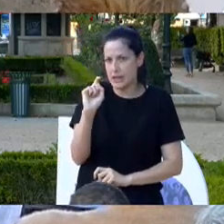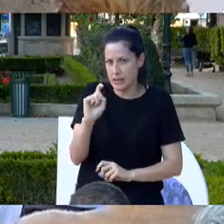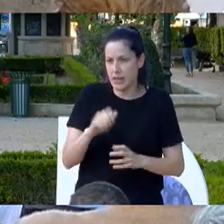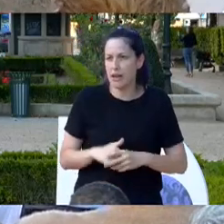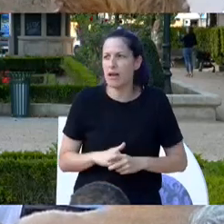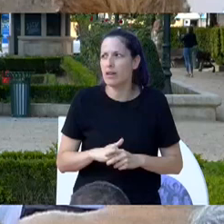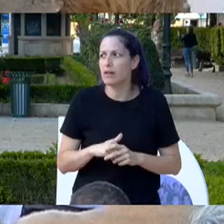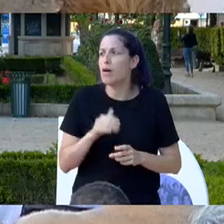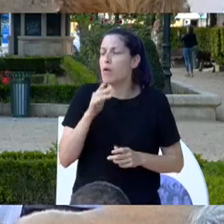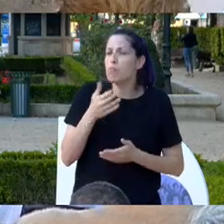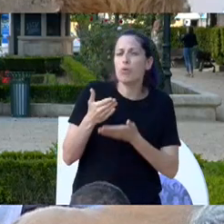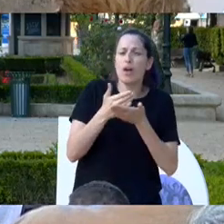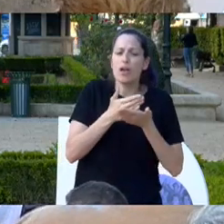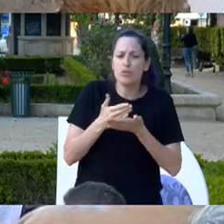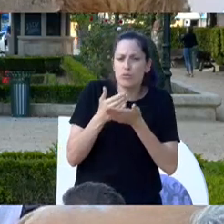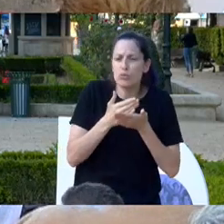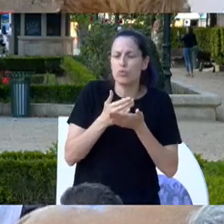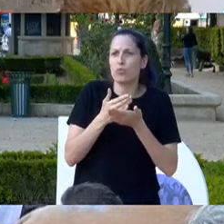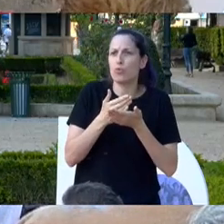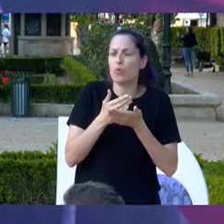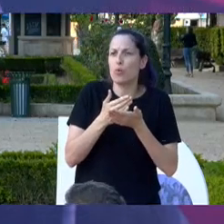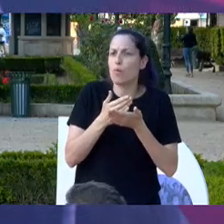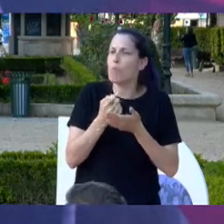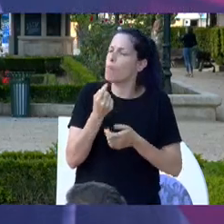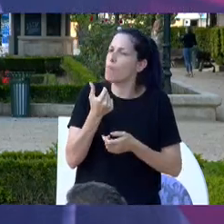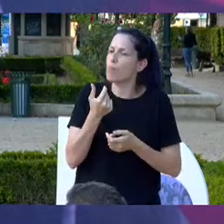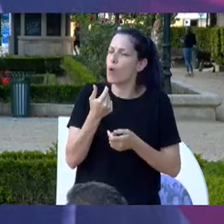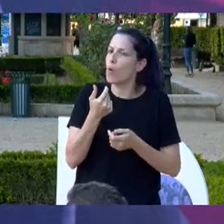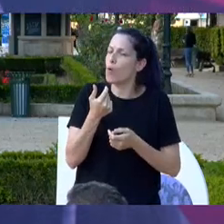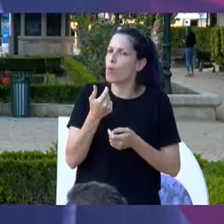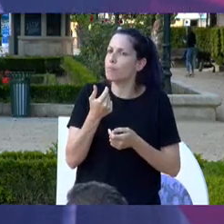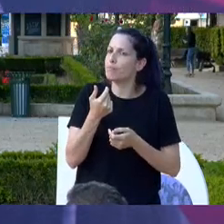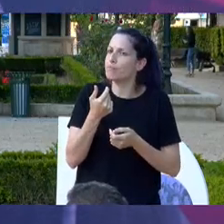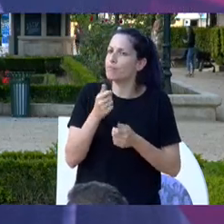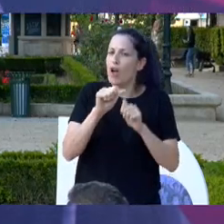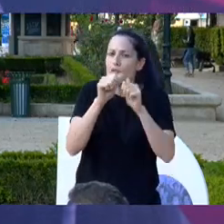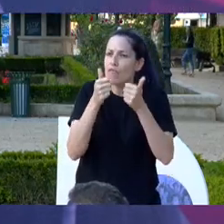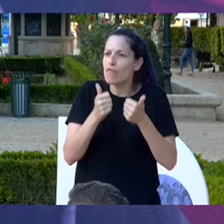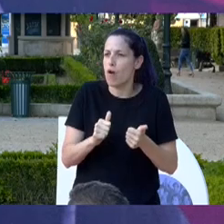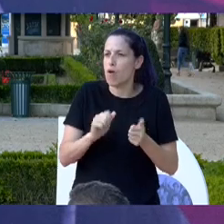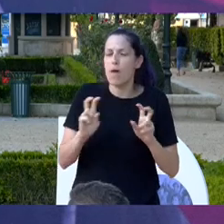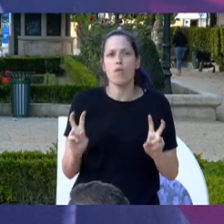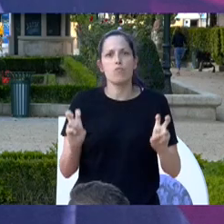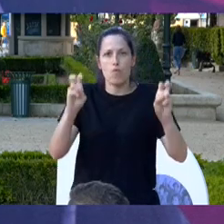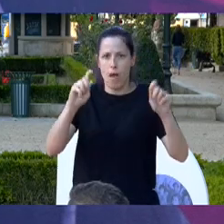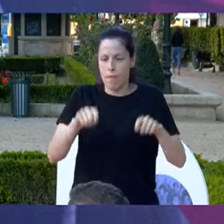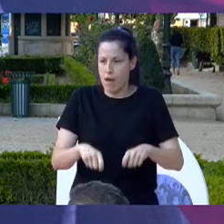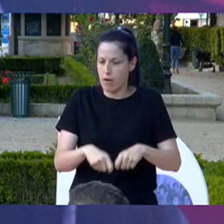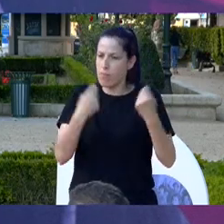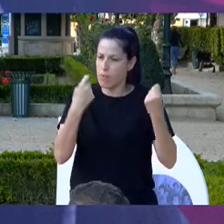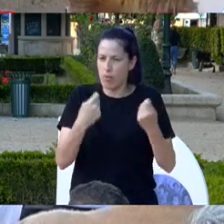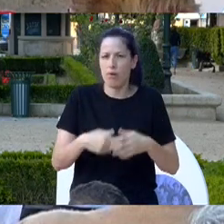estes preceptos pedagóxicos tan novidosos, tan rupturistas, non? E que despois levou tamén aparellada a